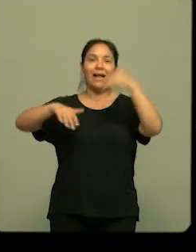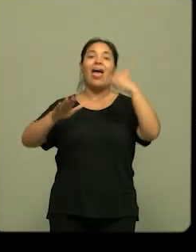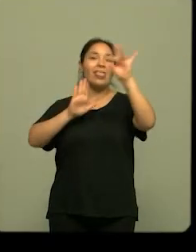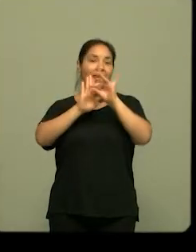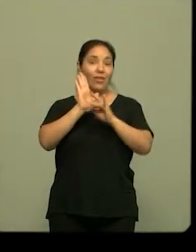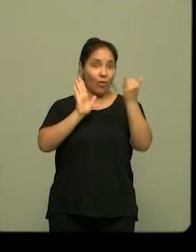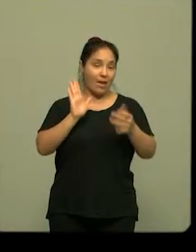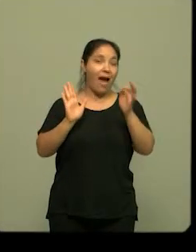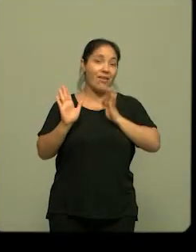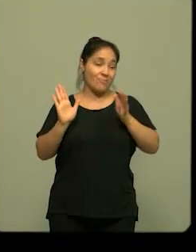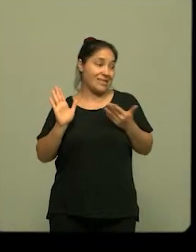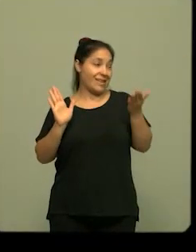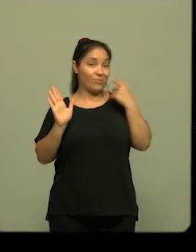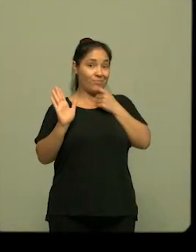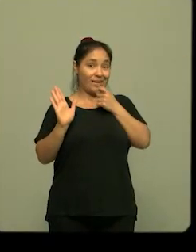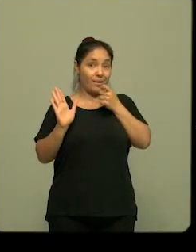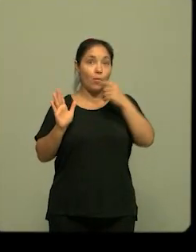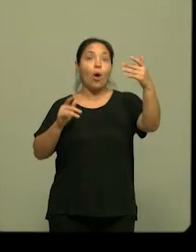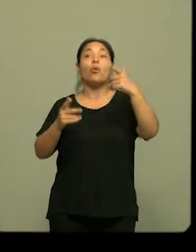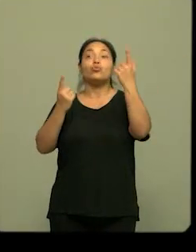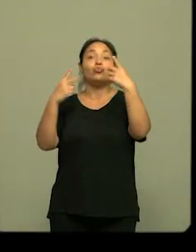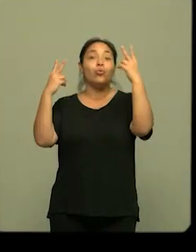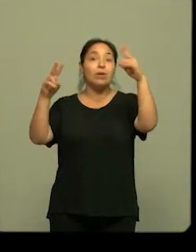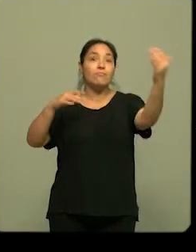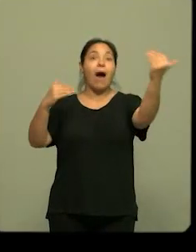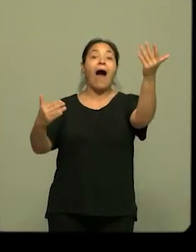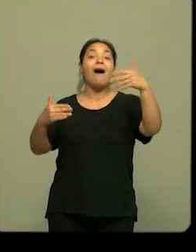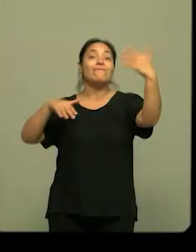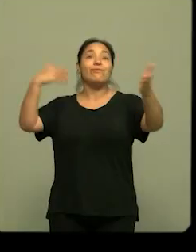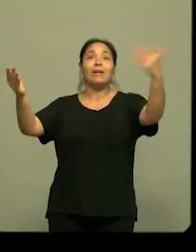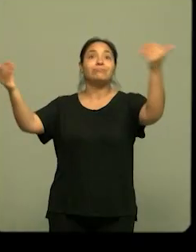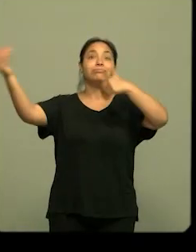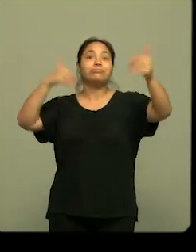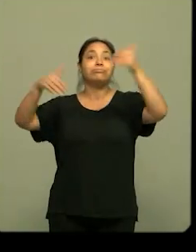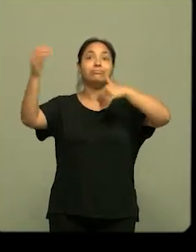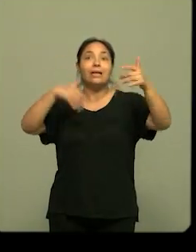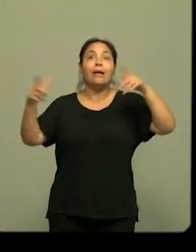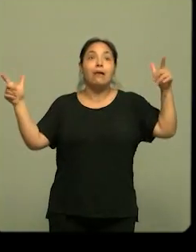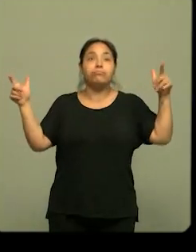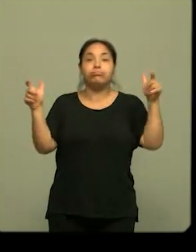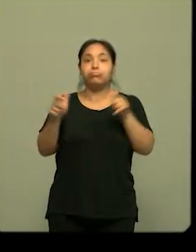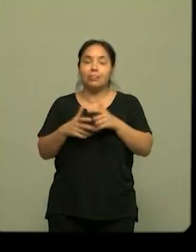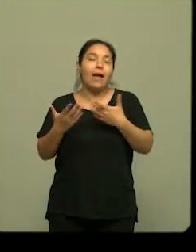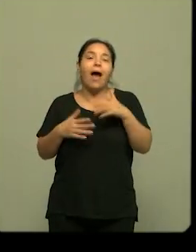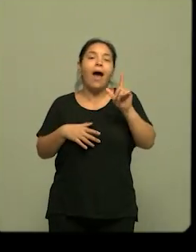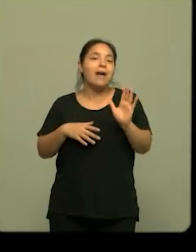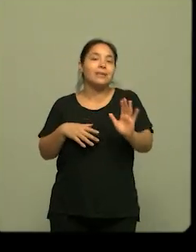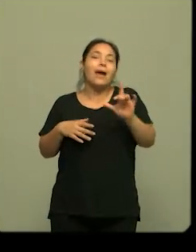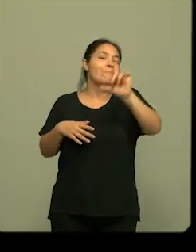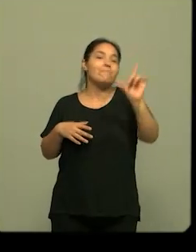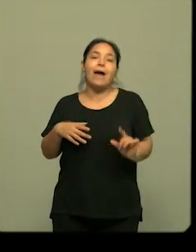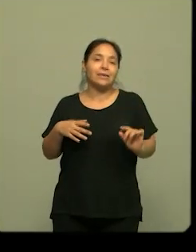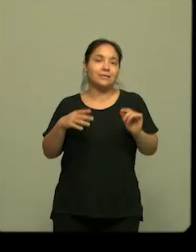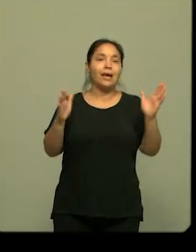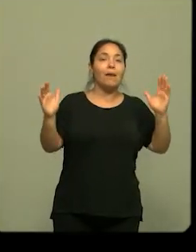llegada de extranjeros, ahora ha disminuido un poco, pero tiene que ver con crisis económicas que son cuestiones cíclicas para el país que no se dan en